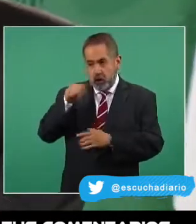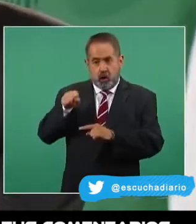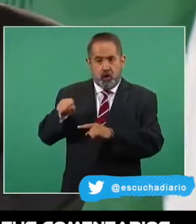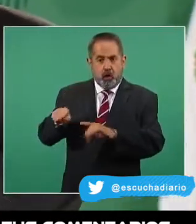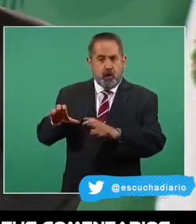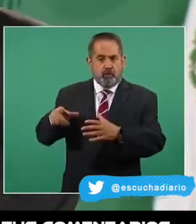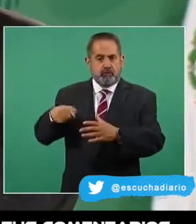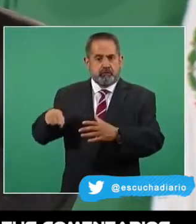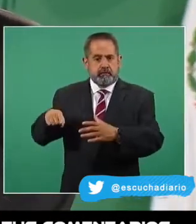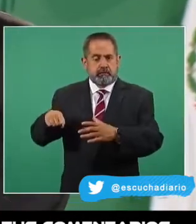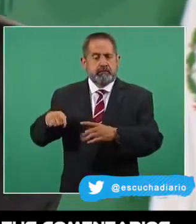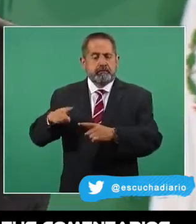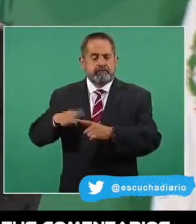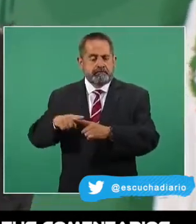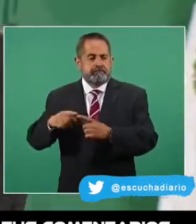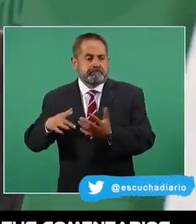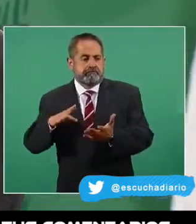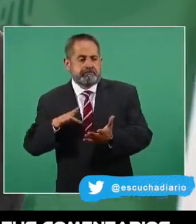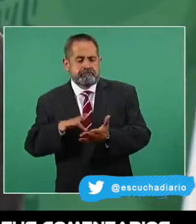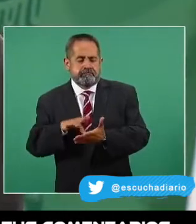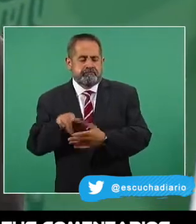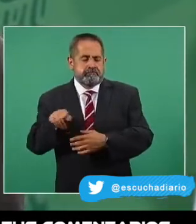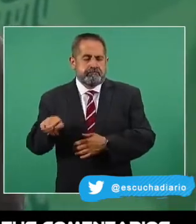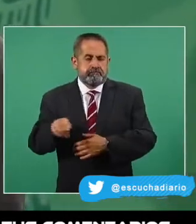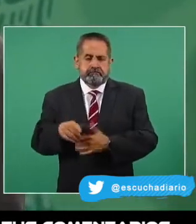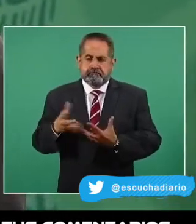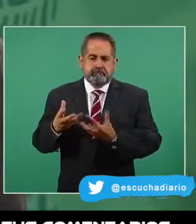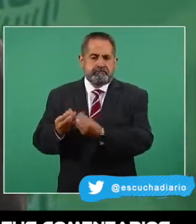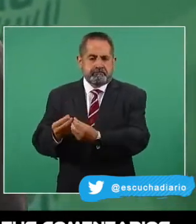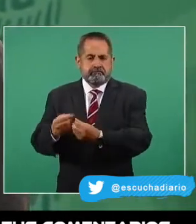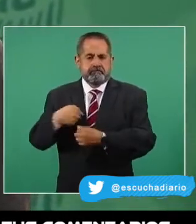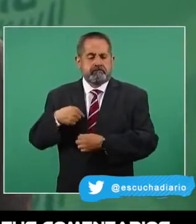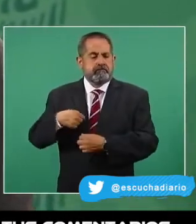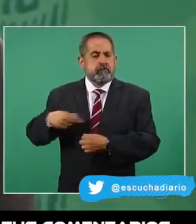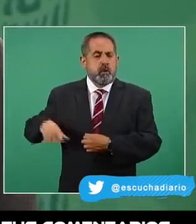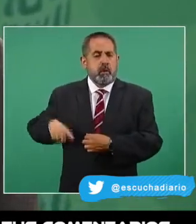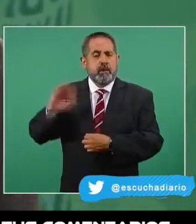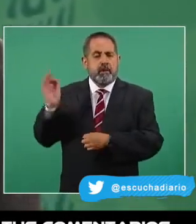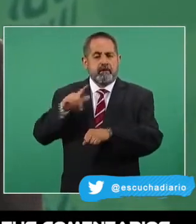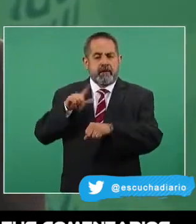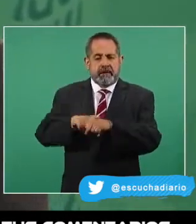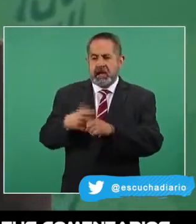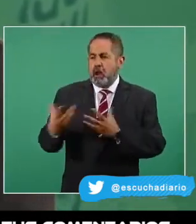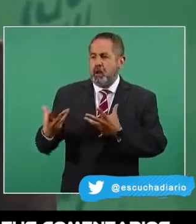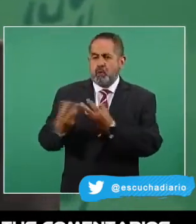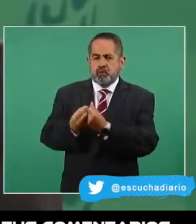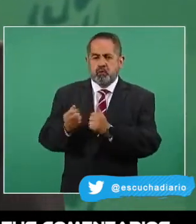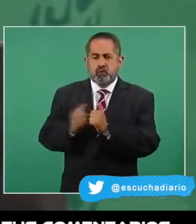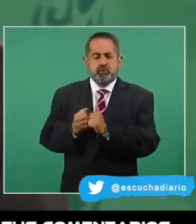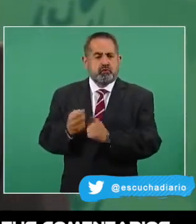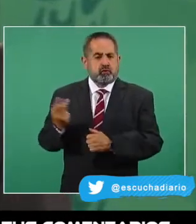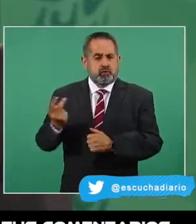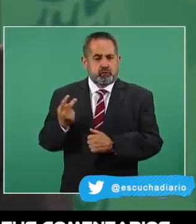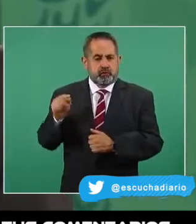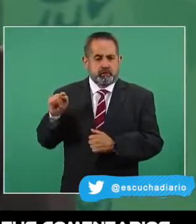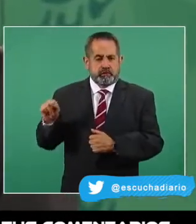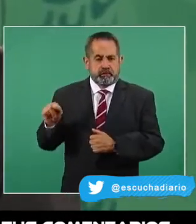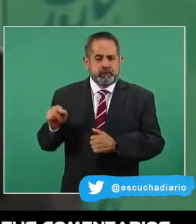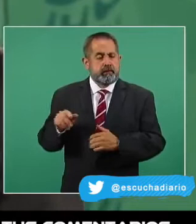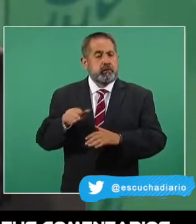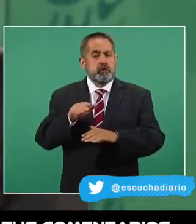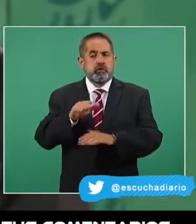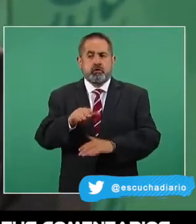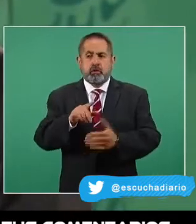que el jefe de gobierno en 2017 fue Miguel Ángel Mancera, que ahora es investigado por desvío de recursos de manera ilícita.